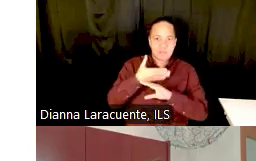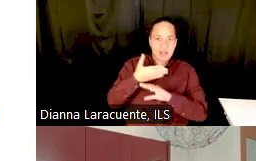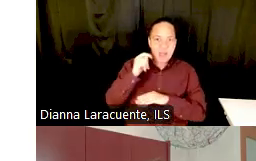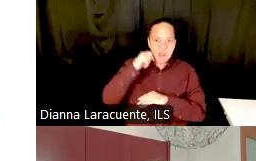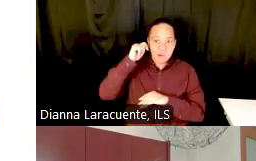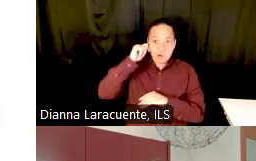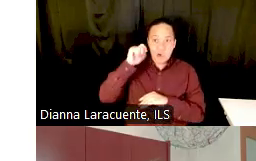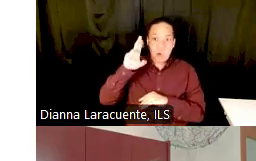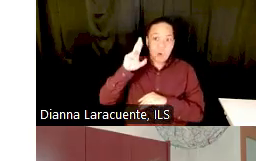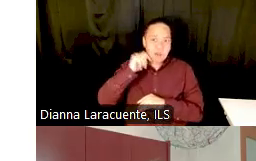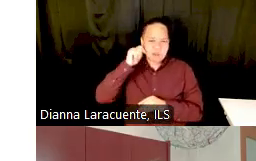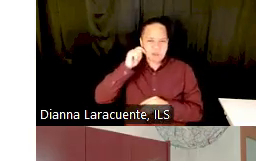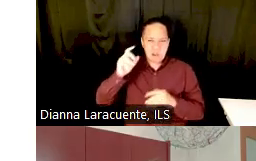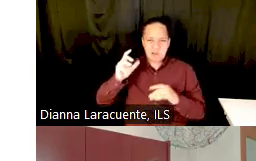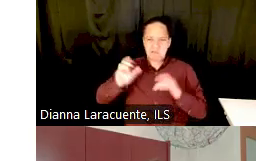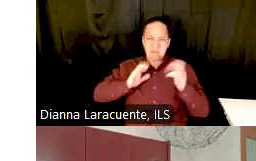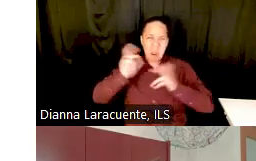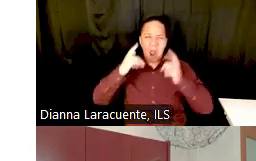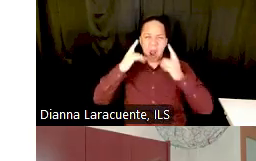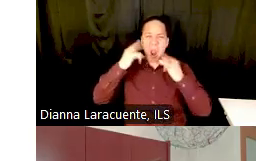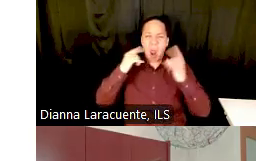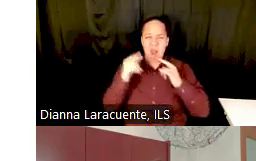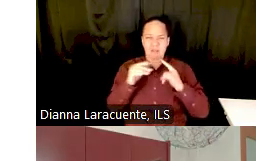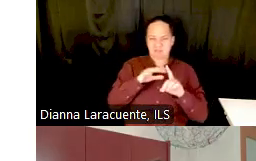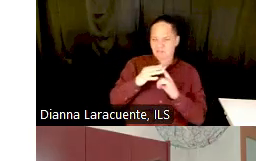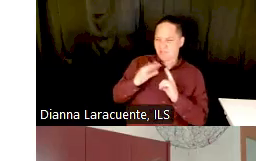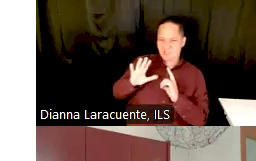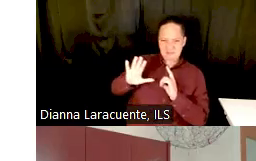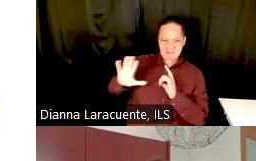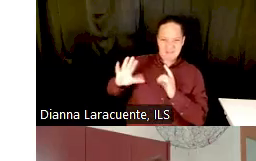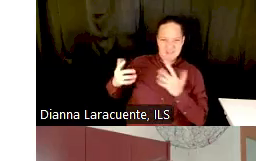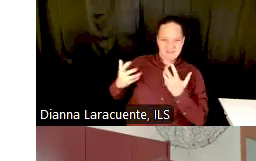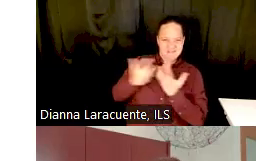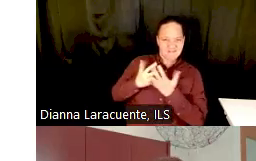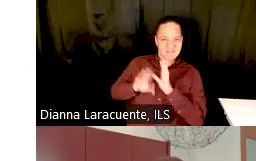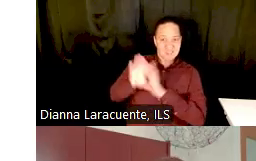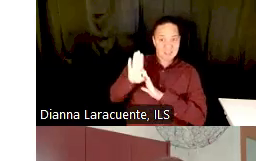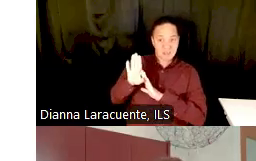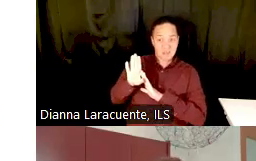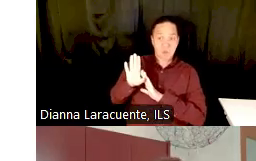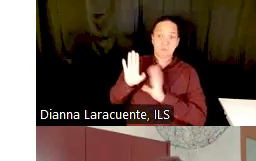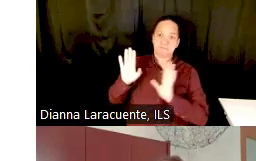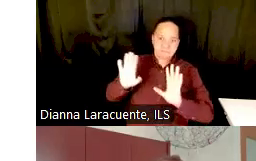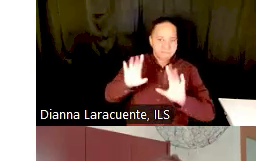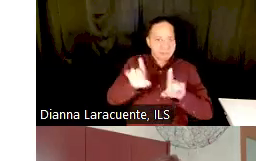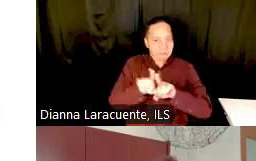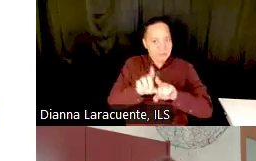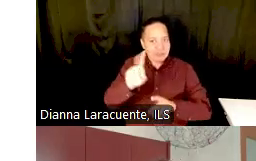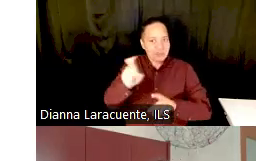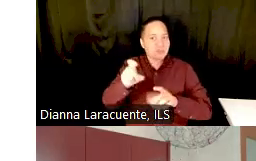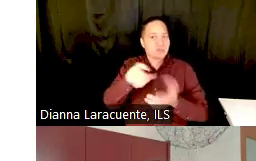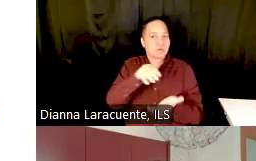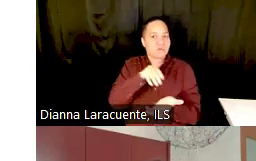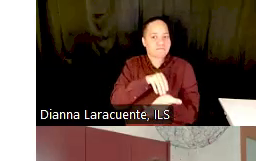una rabieta que es absolutamente fuera del contexto del desarrollo, aunque dependiendo de la condición médica que tenga,